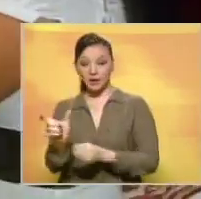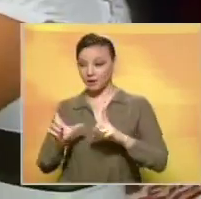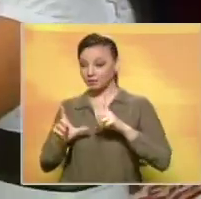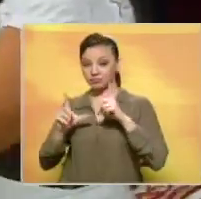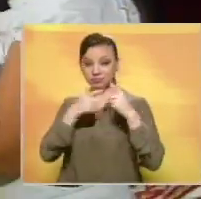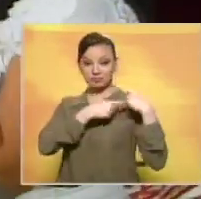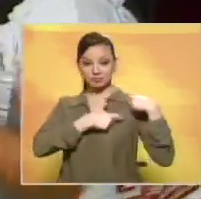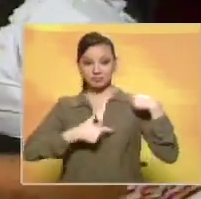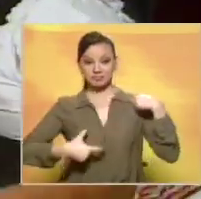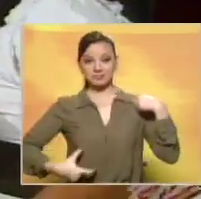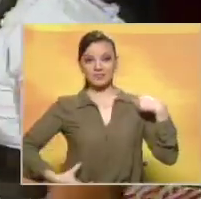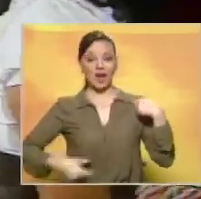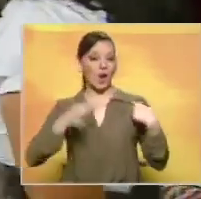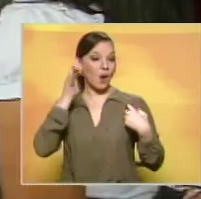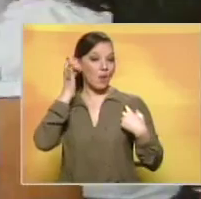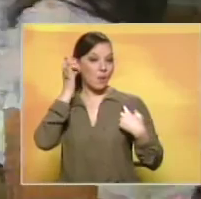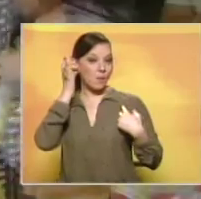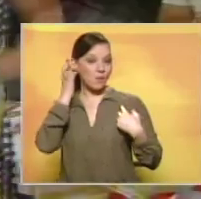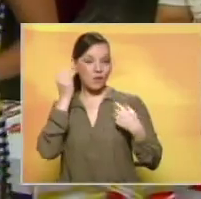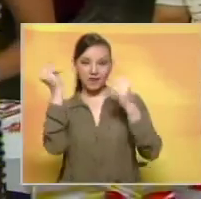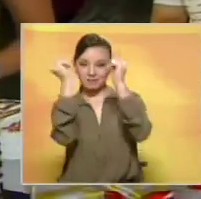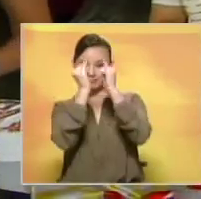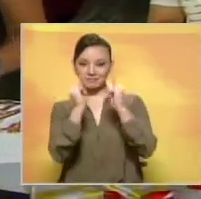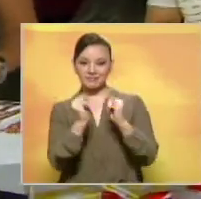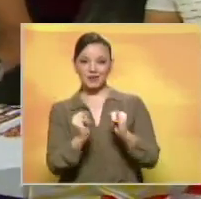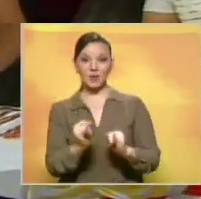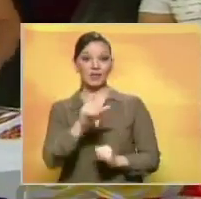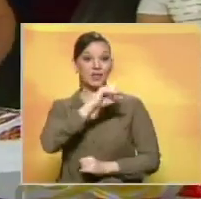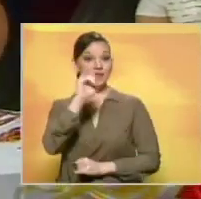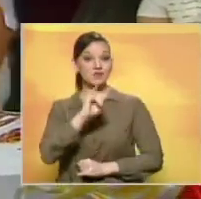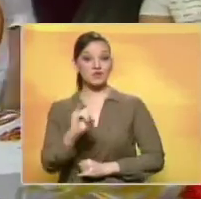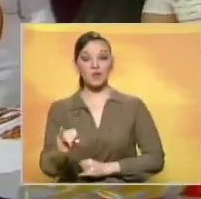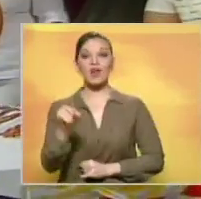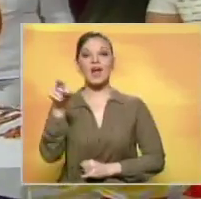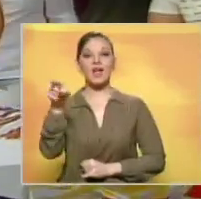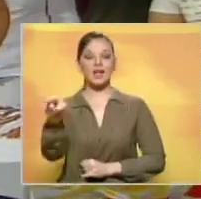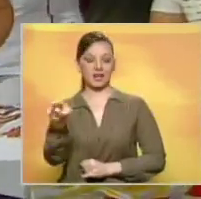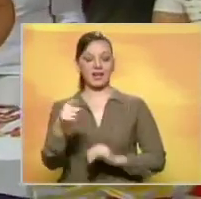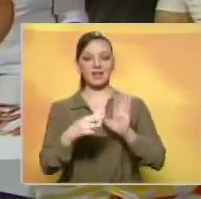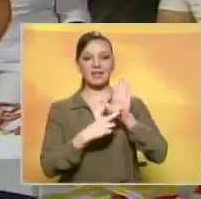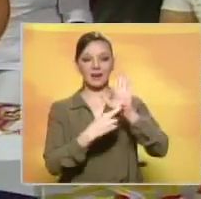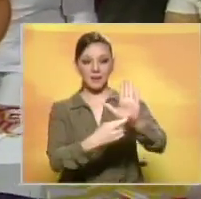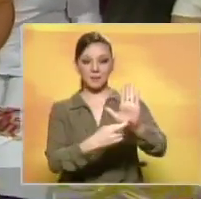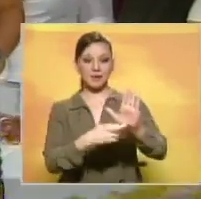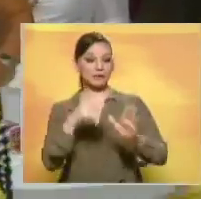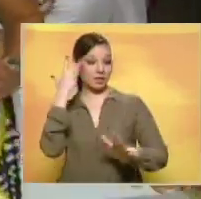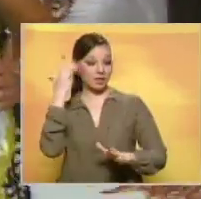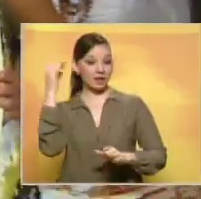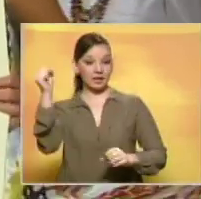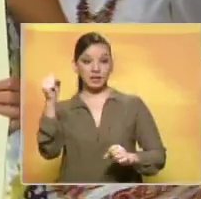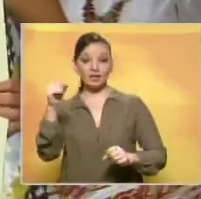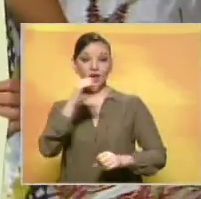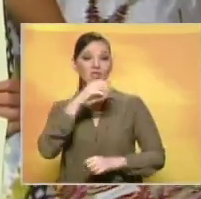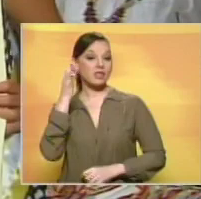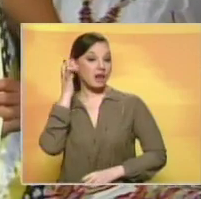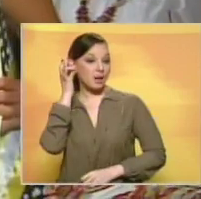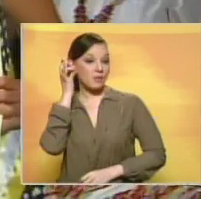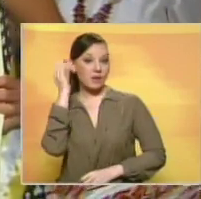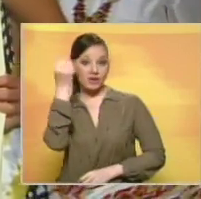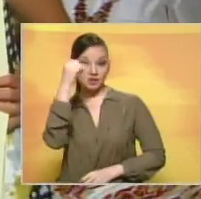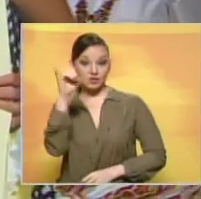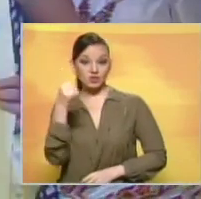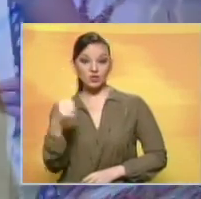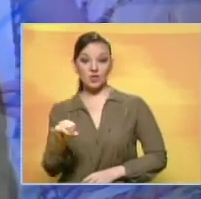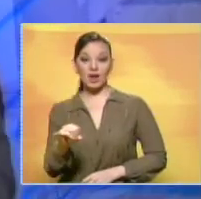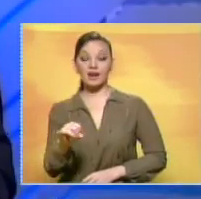la condecoración Mujer Ilustre del Zulia por ser muestra representativa del talento y empuje de la mujer zuliana, además de